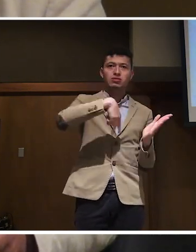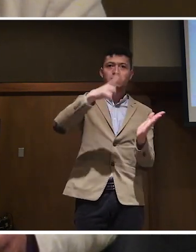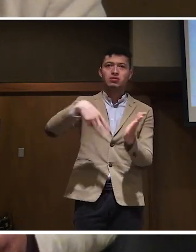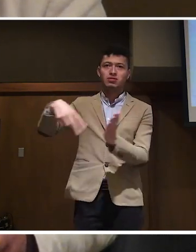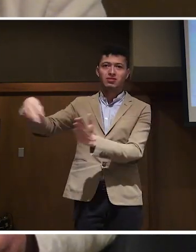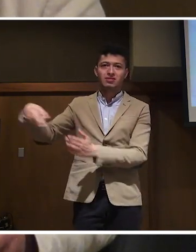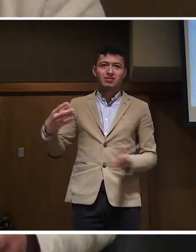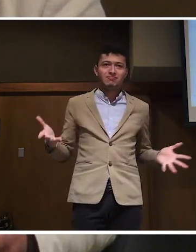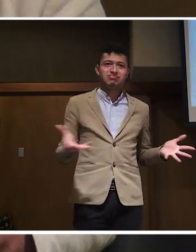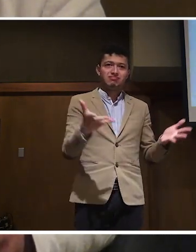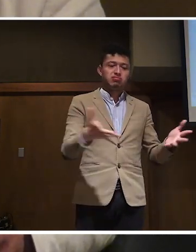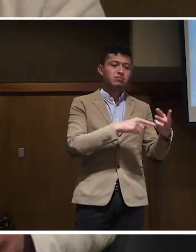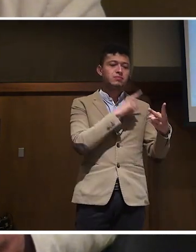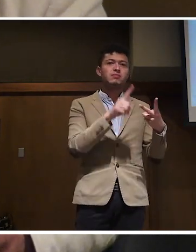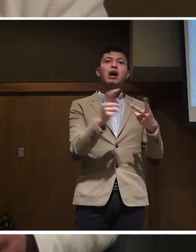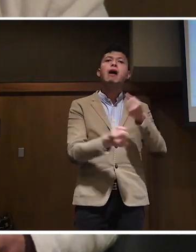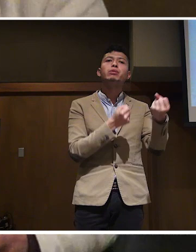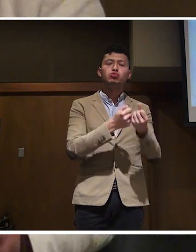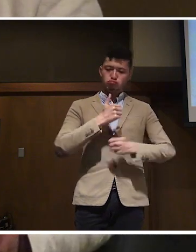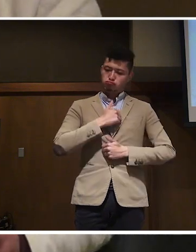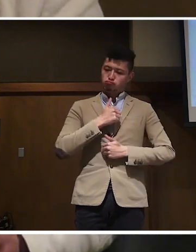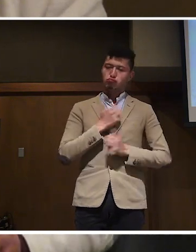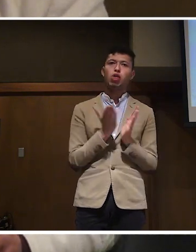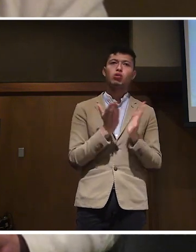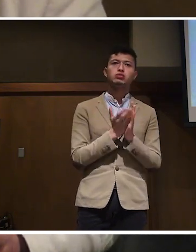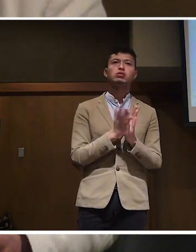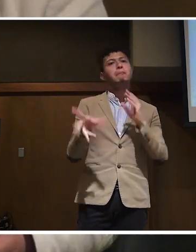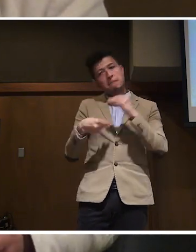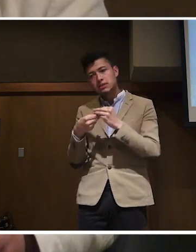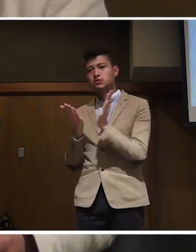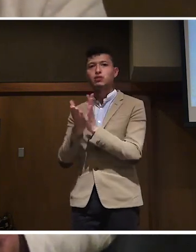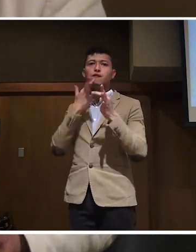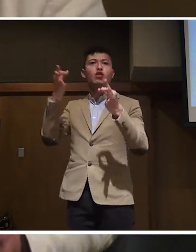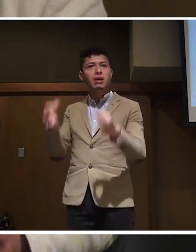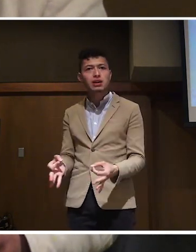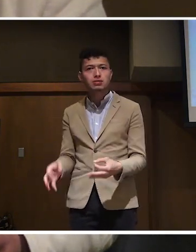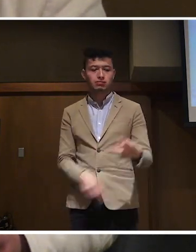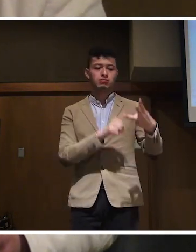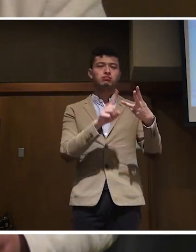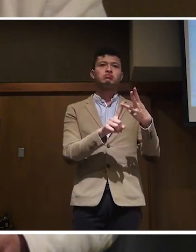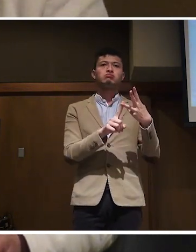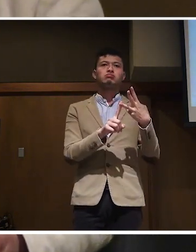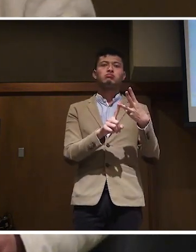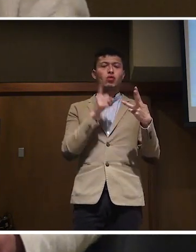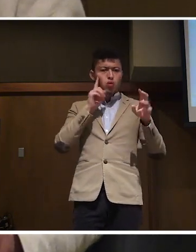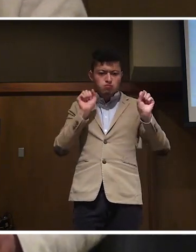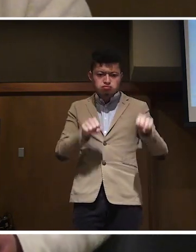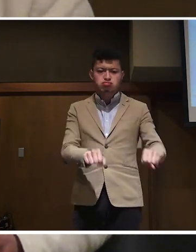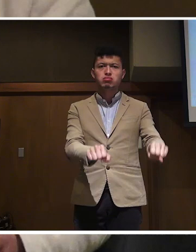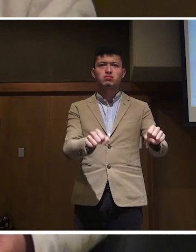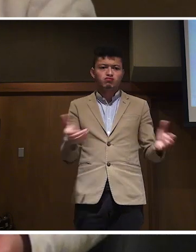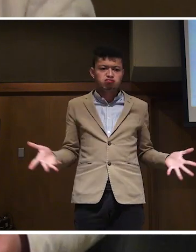apoyo a la autoeducación y la educación formal de todos los niveles. 3, brindar posibilidades para un desarrollo